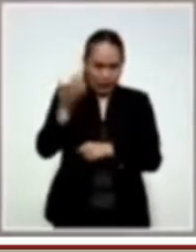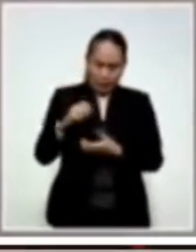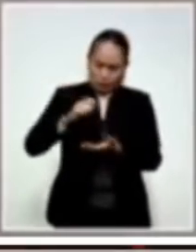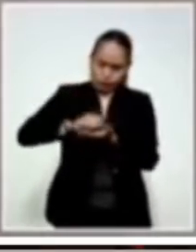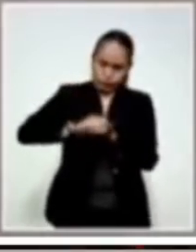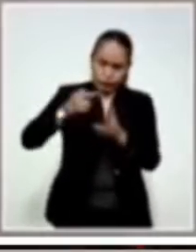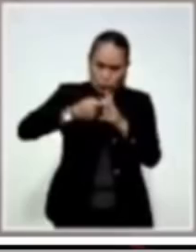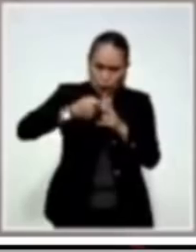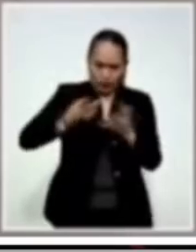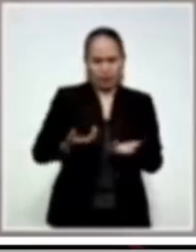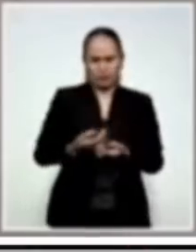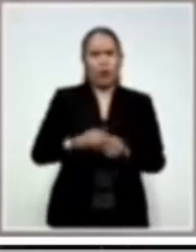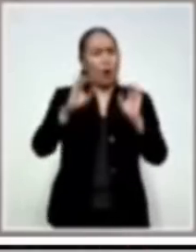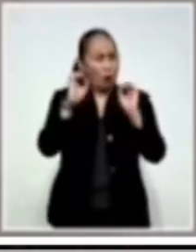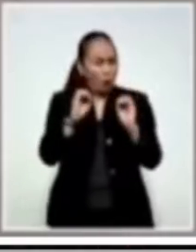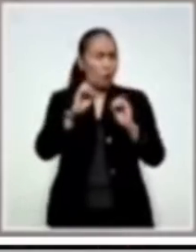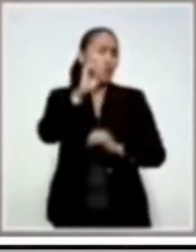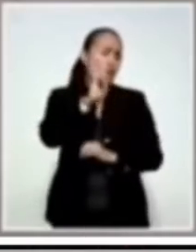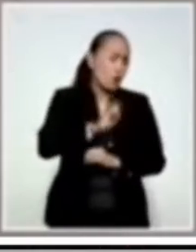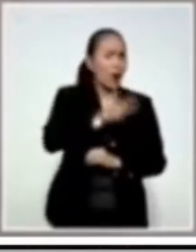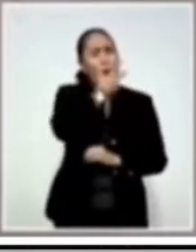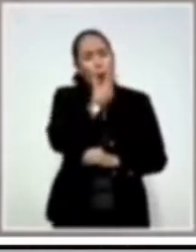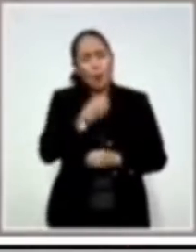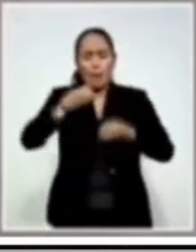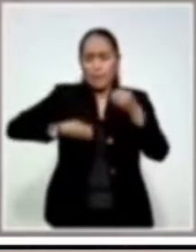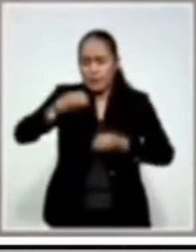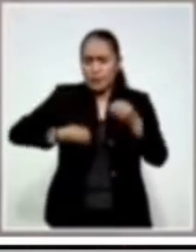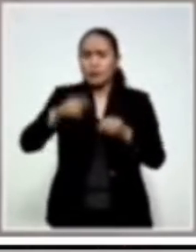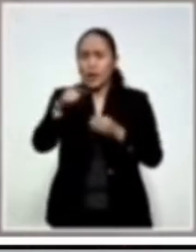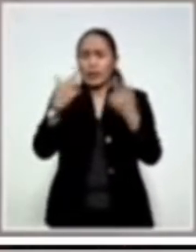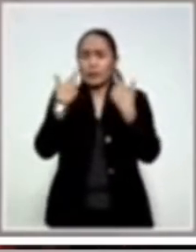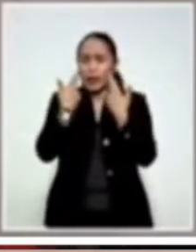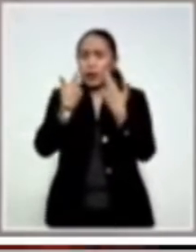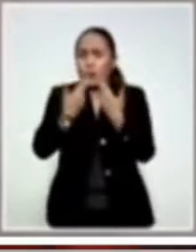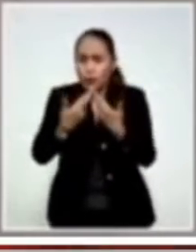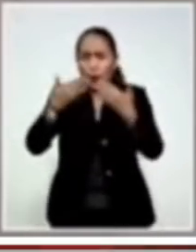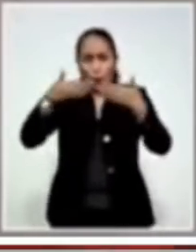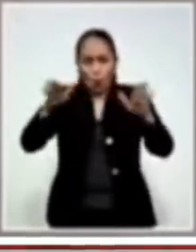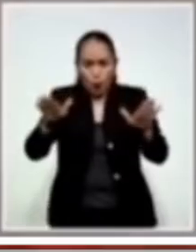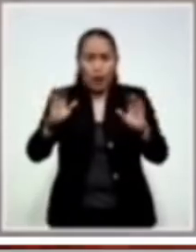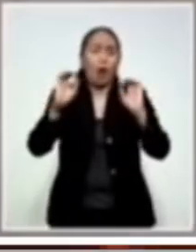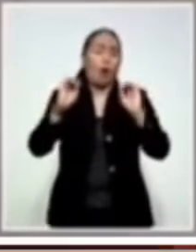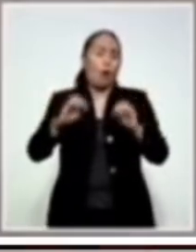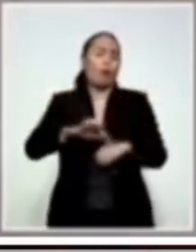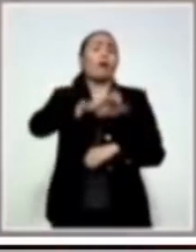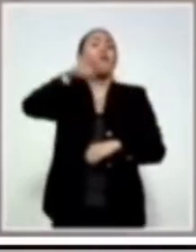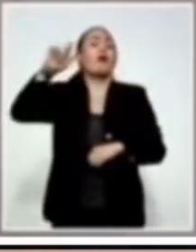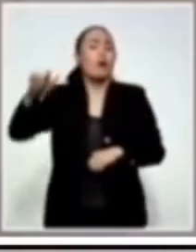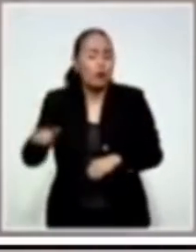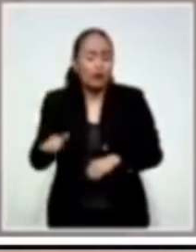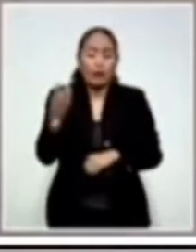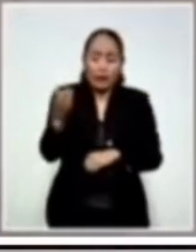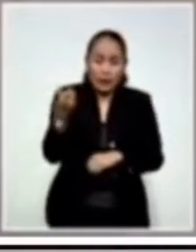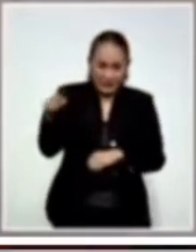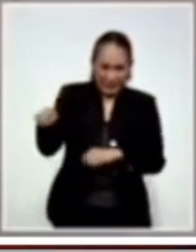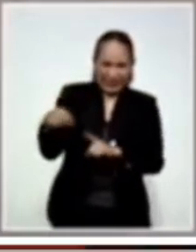o ministro objetó ni en la sesión pública ni después de que ese voto